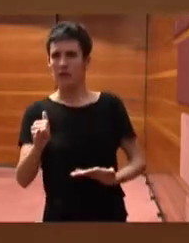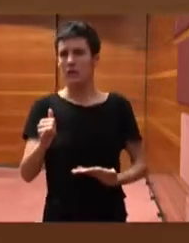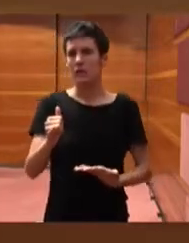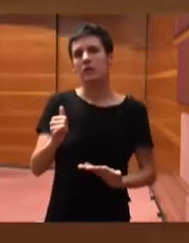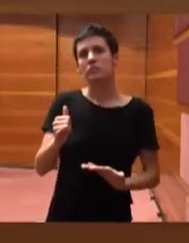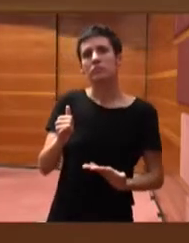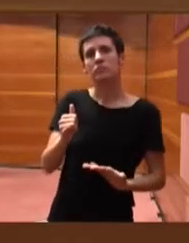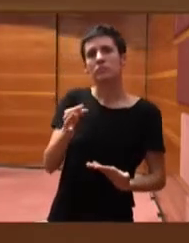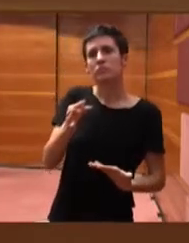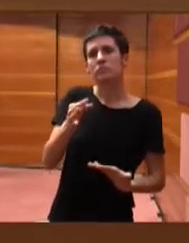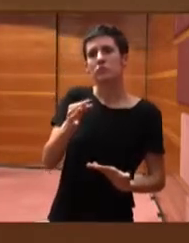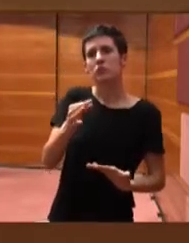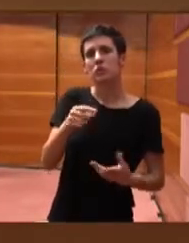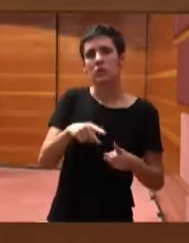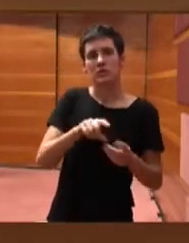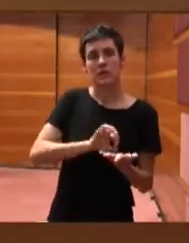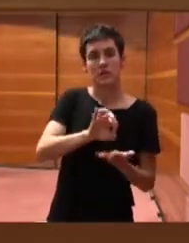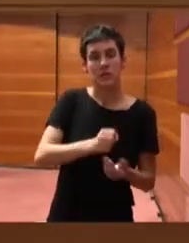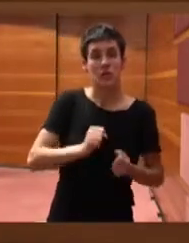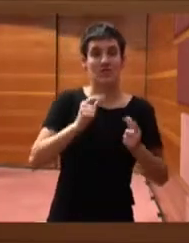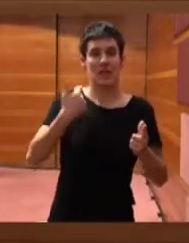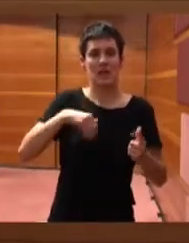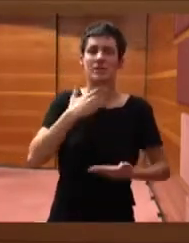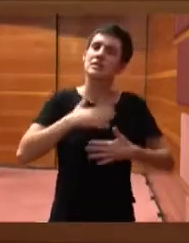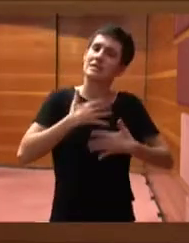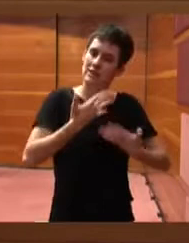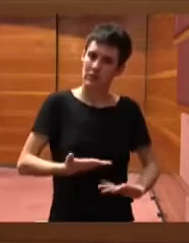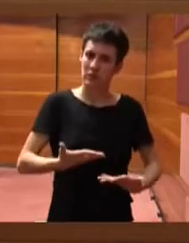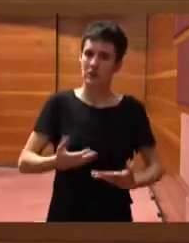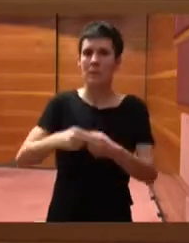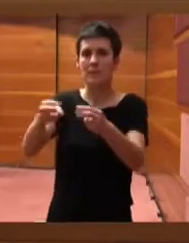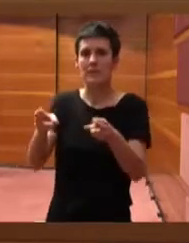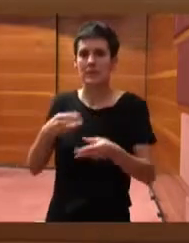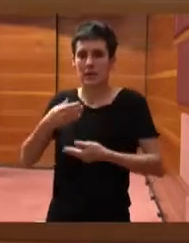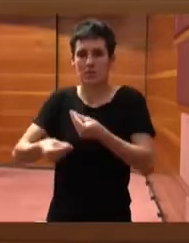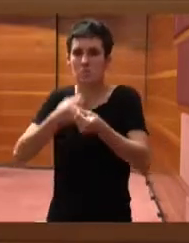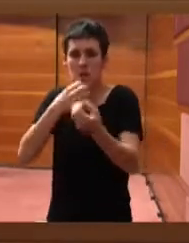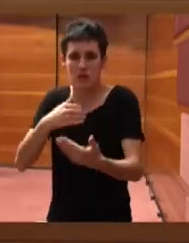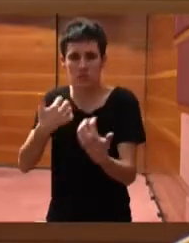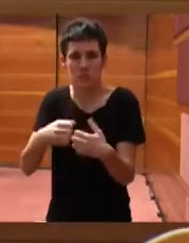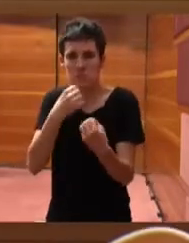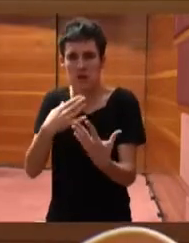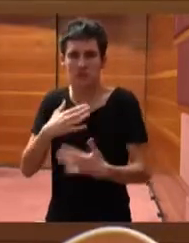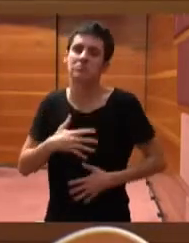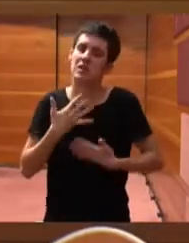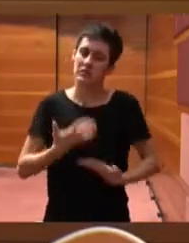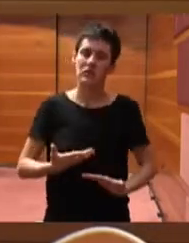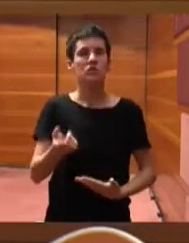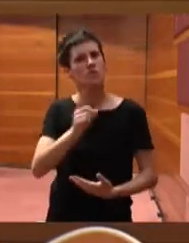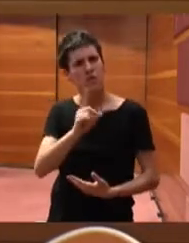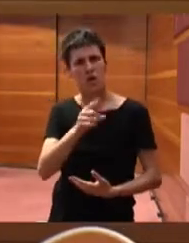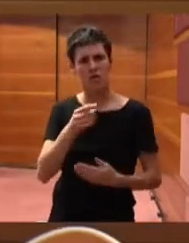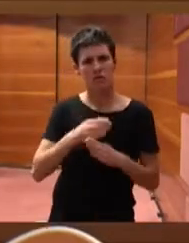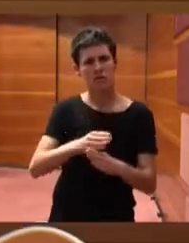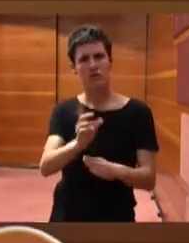por sí es un elemento de satisfacción. La piscina funciona bien, el usuario está contento, vamos bien. No basta. ¿Qué más tenemos que buscar?